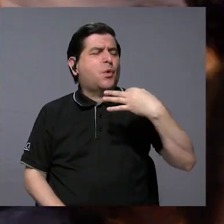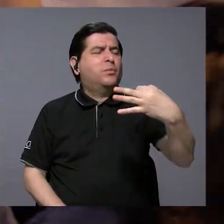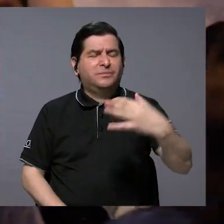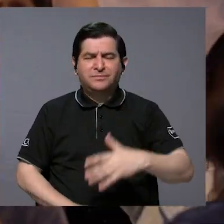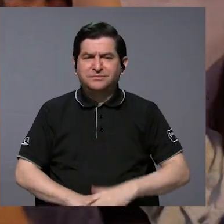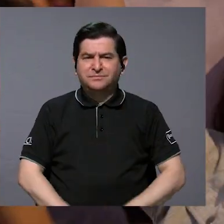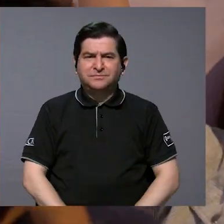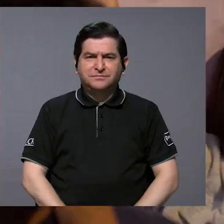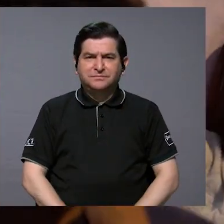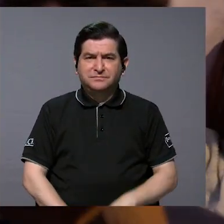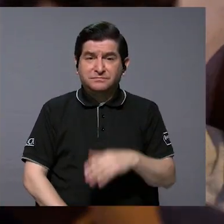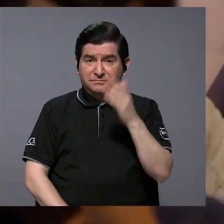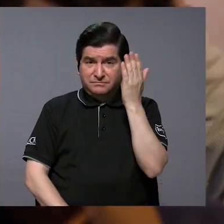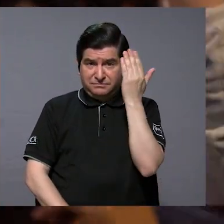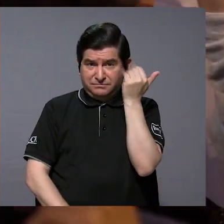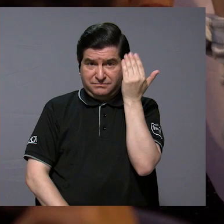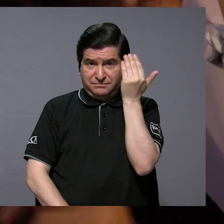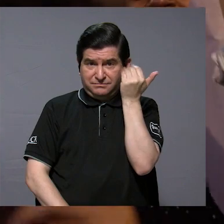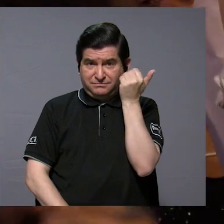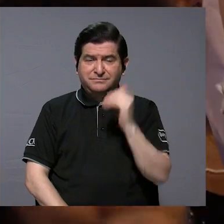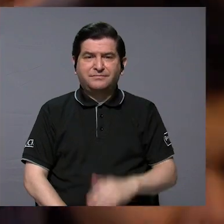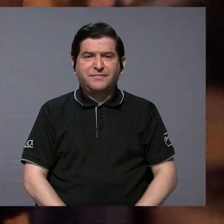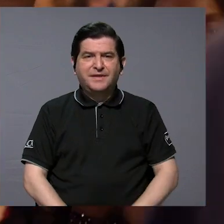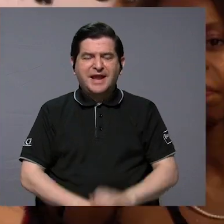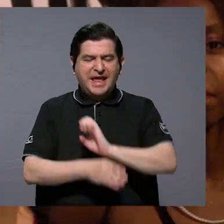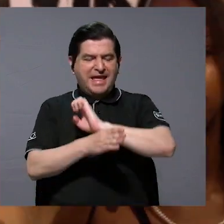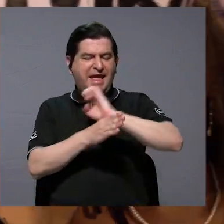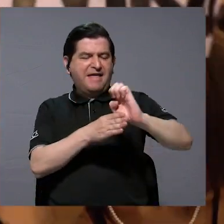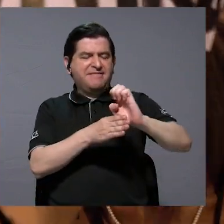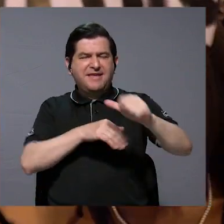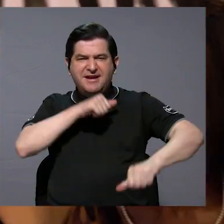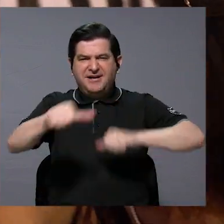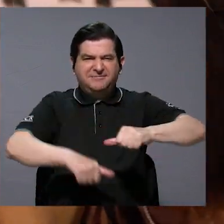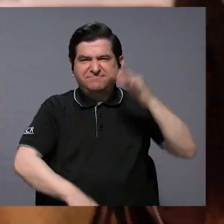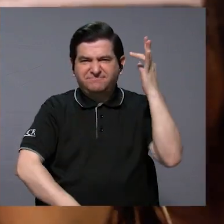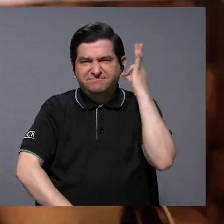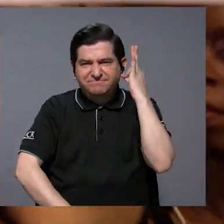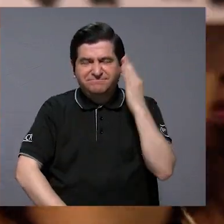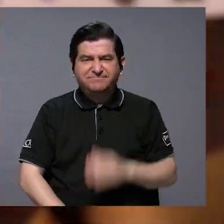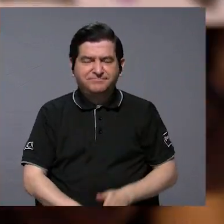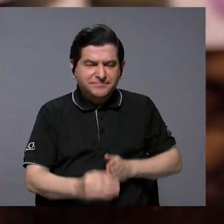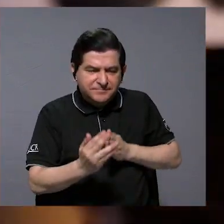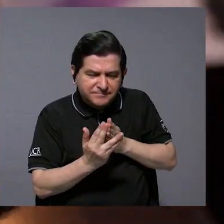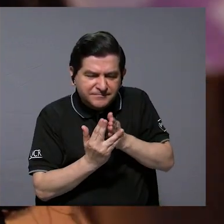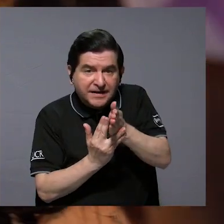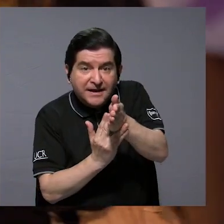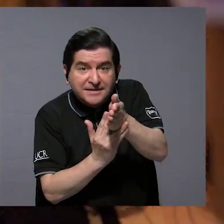en su cotidianidad, ¿verdad? Porque la ética feminista